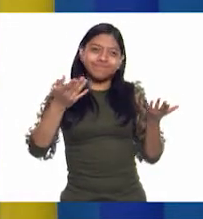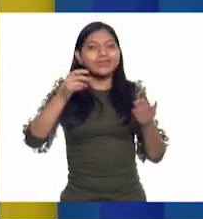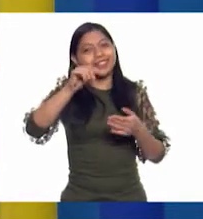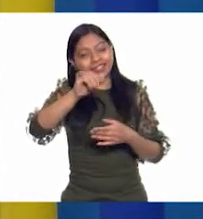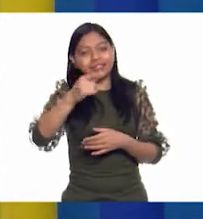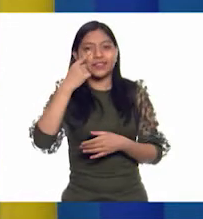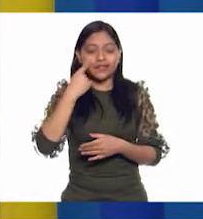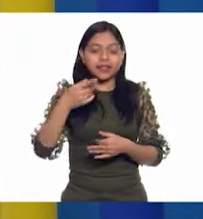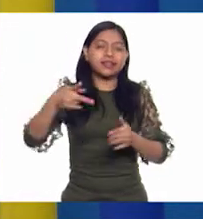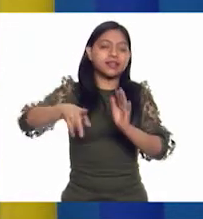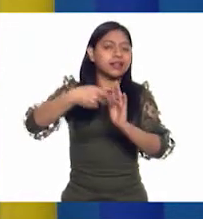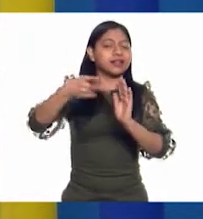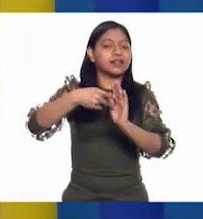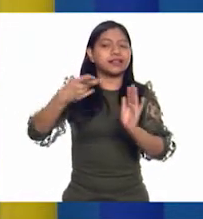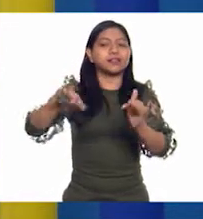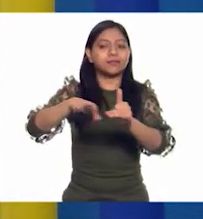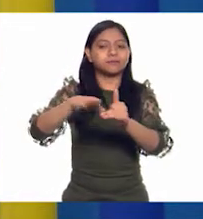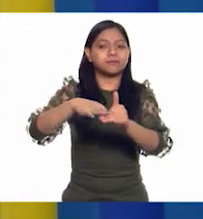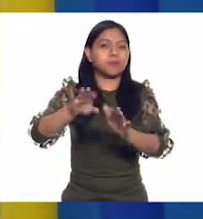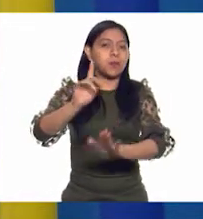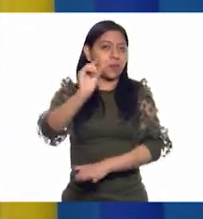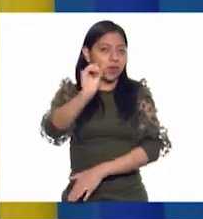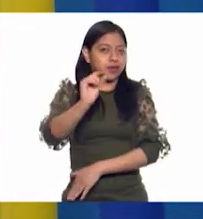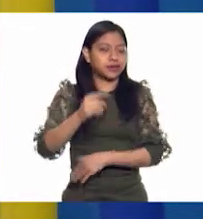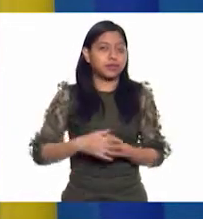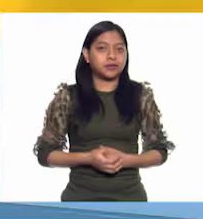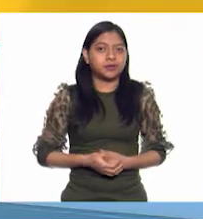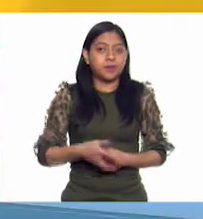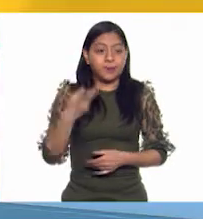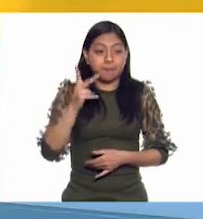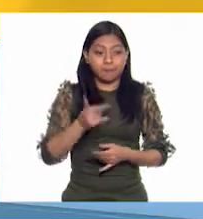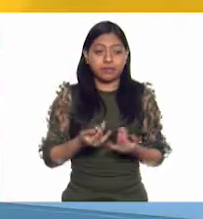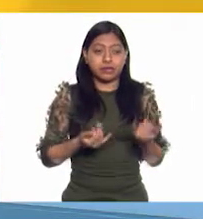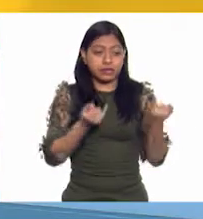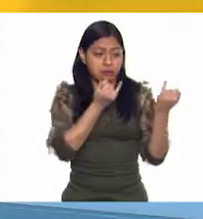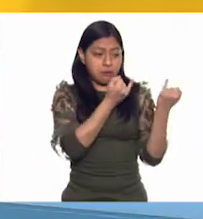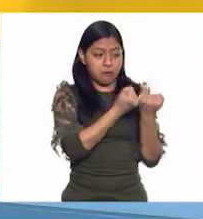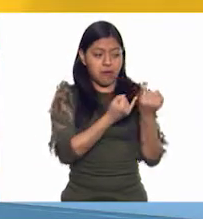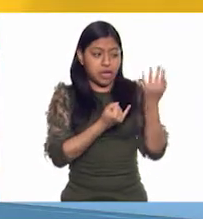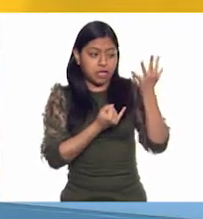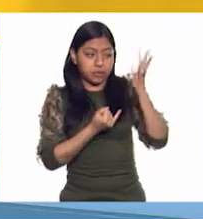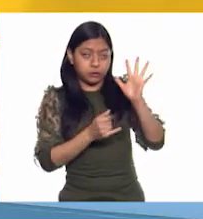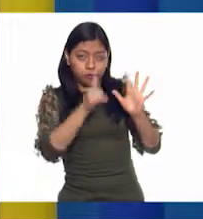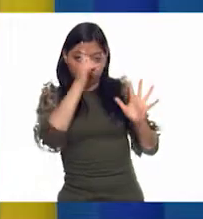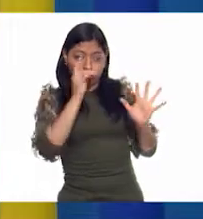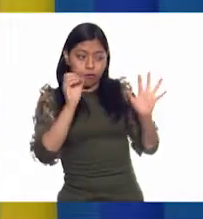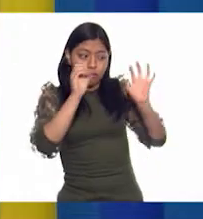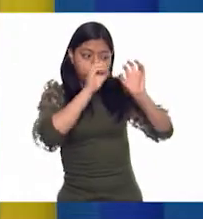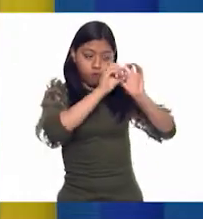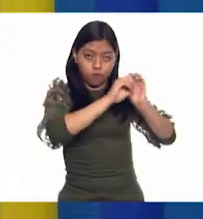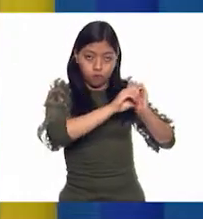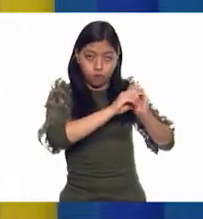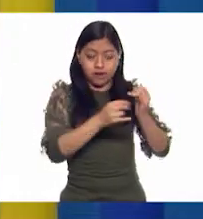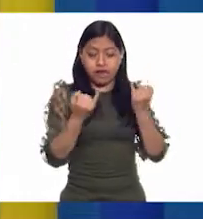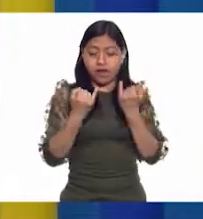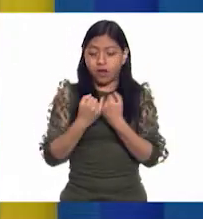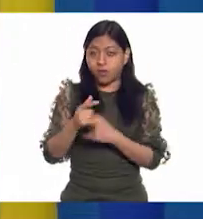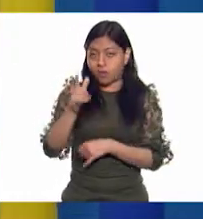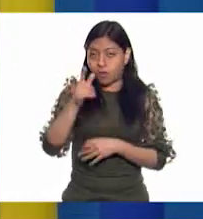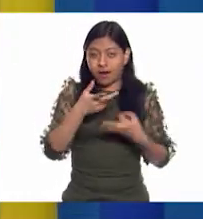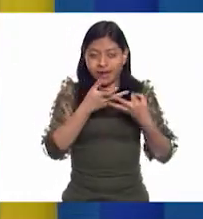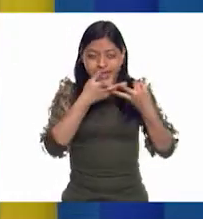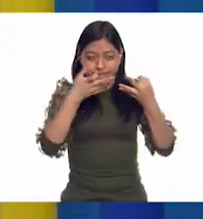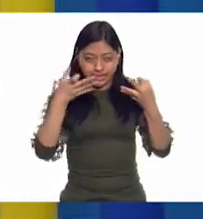con cierta frecuencia, aunque no al mismo tiempo. ¿Por qué no al mismo tiempo? Mira, para poder entender